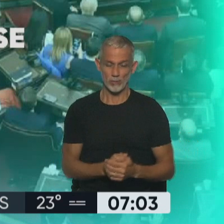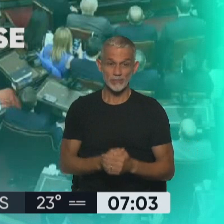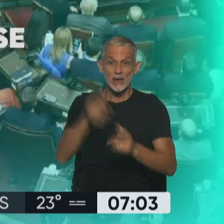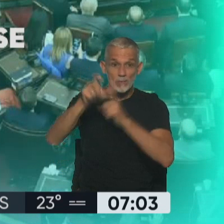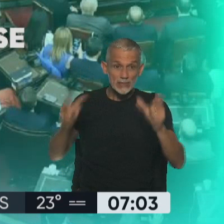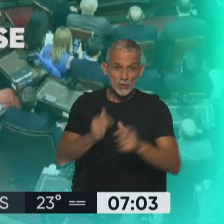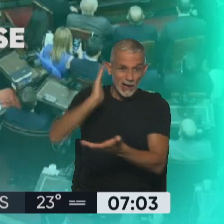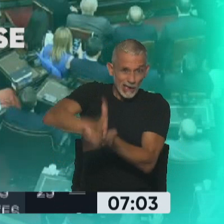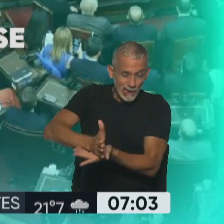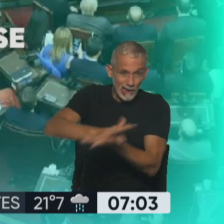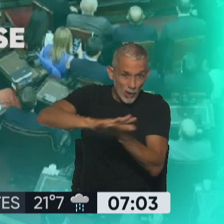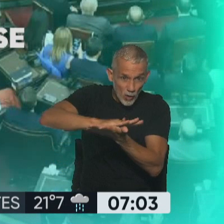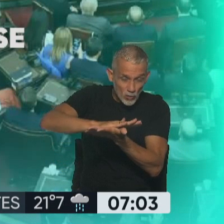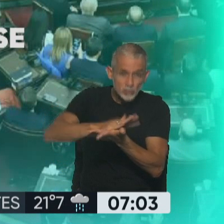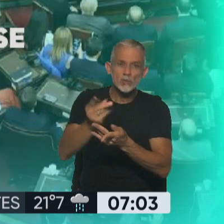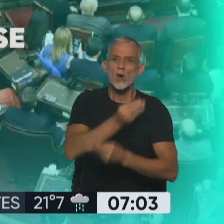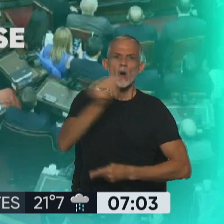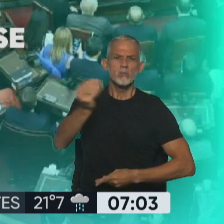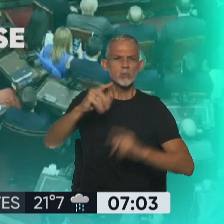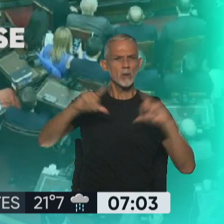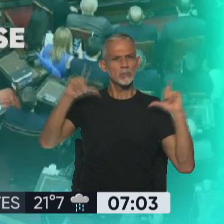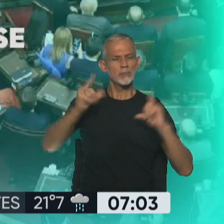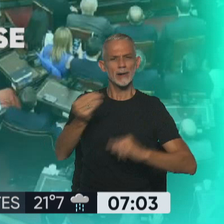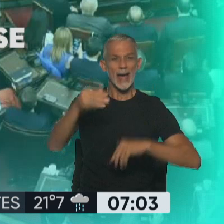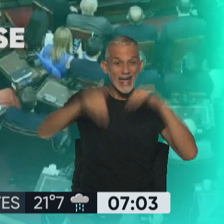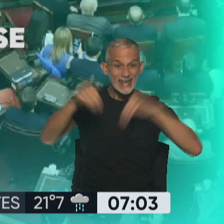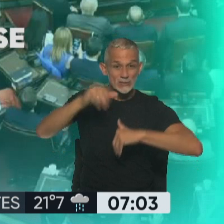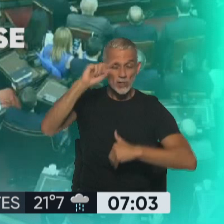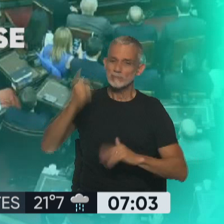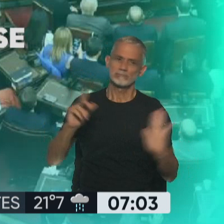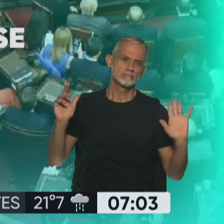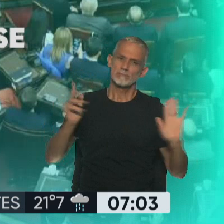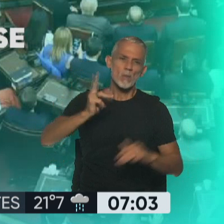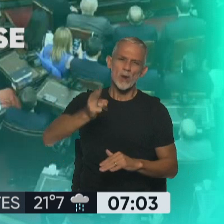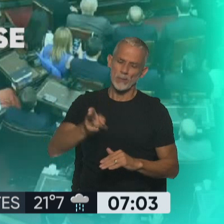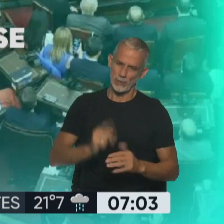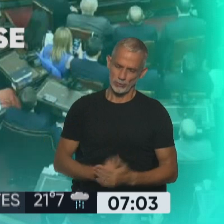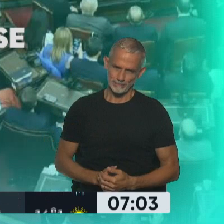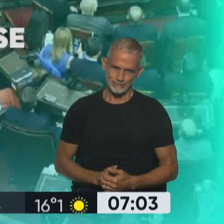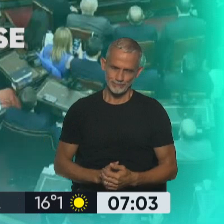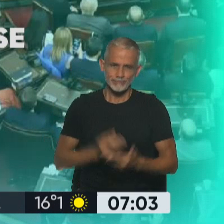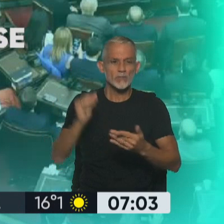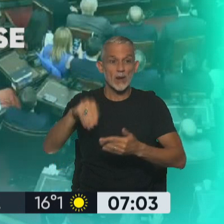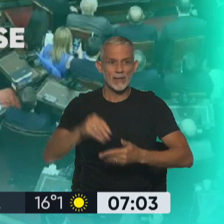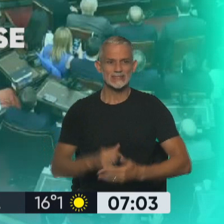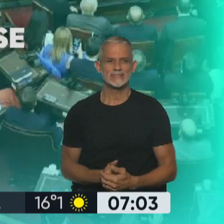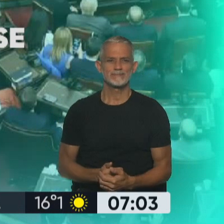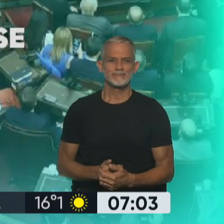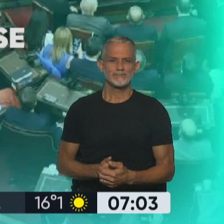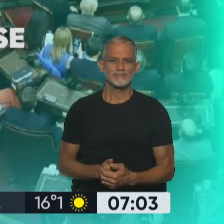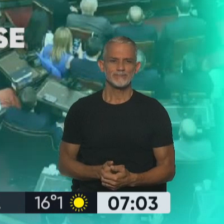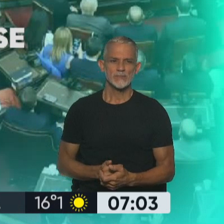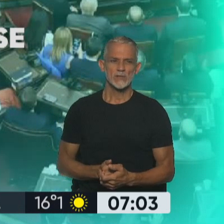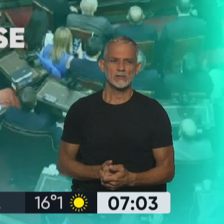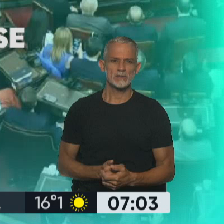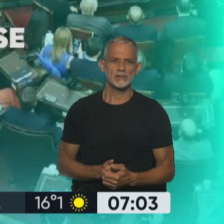en segunda instancia no podrán candidatearse en elecciones nacionales como otro de los puntos. Hay Seguimos más. Repasando, claro, por